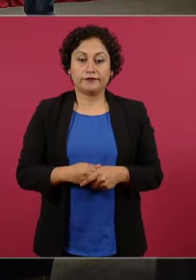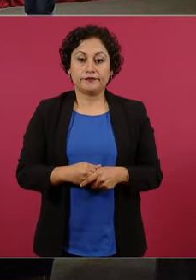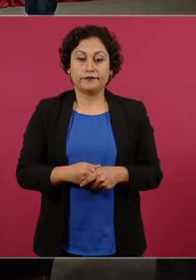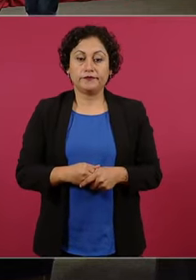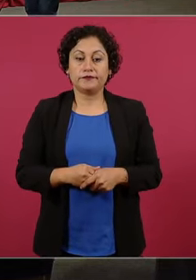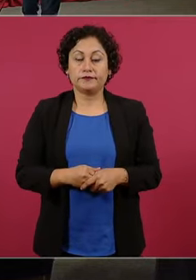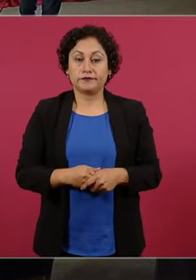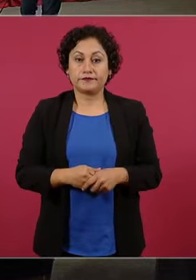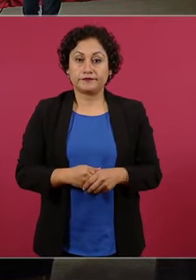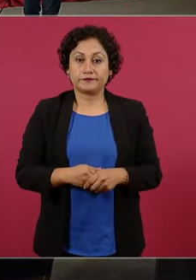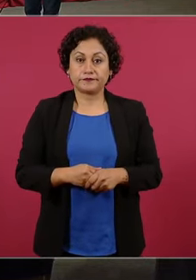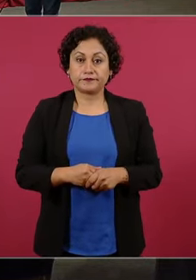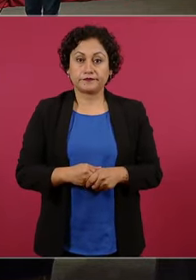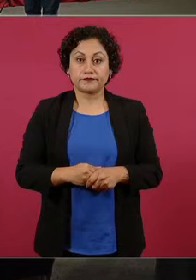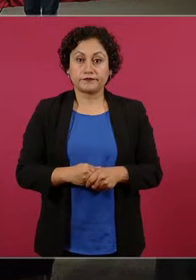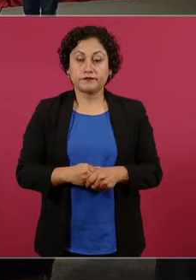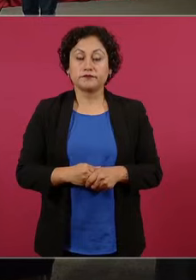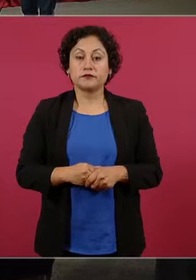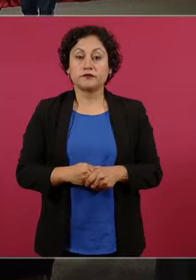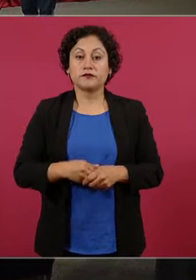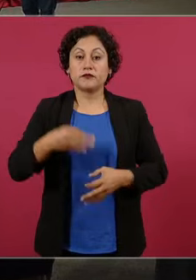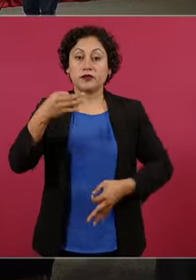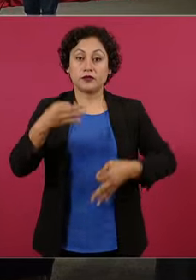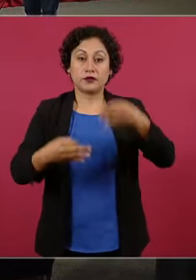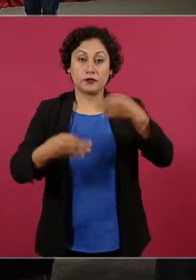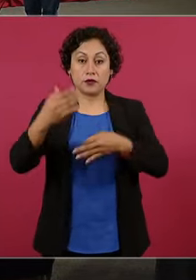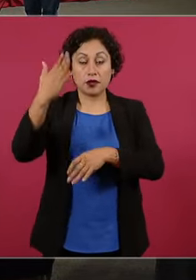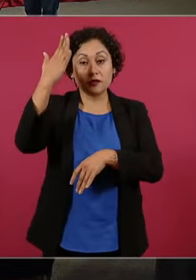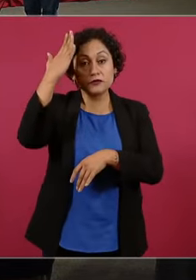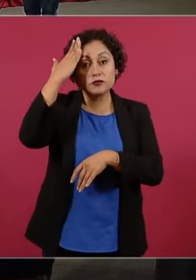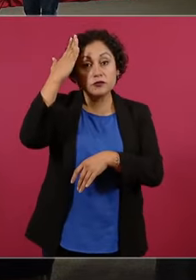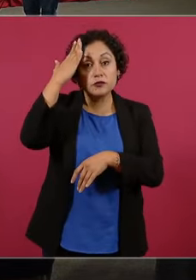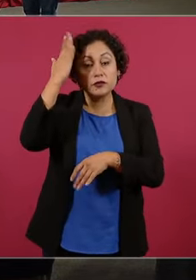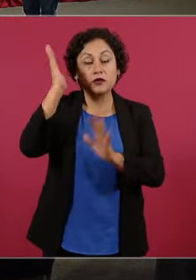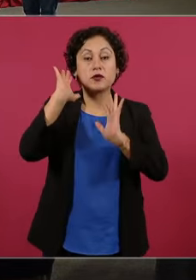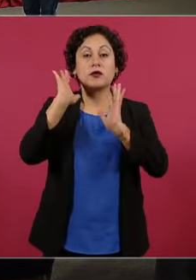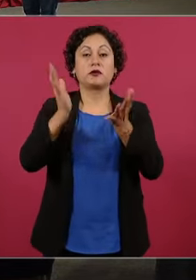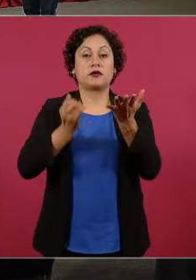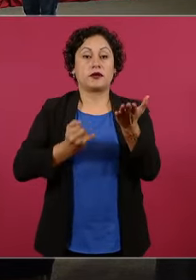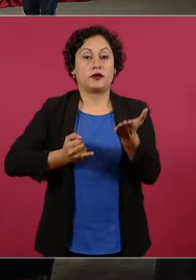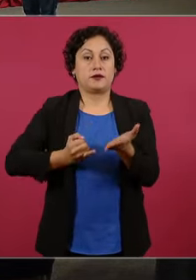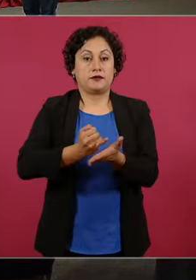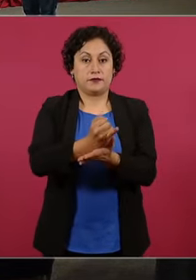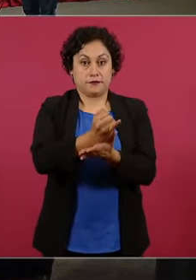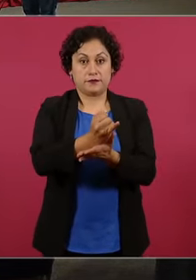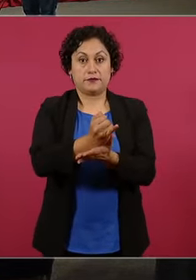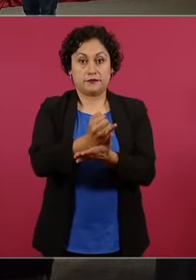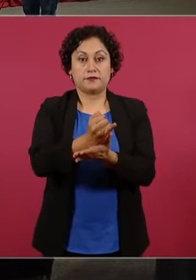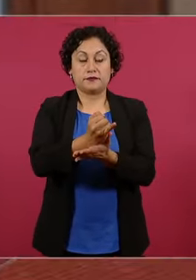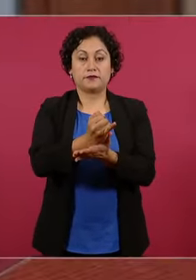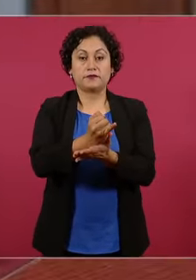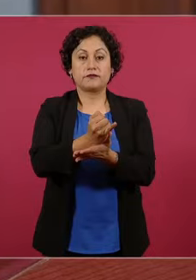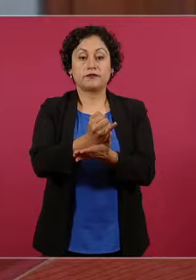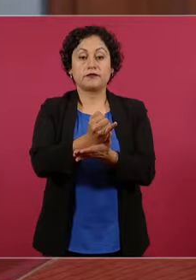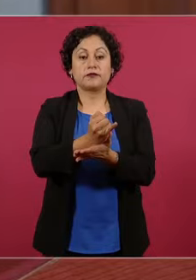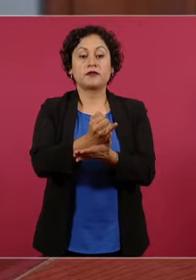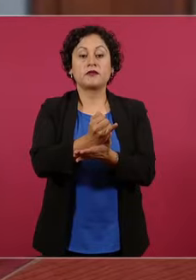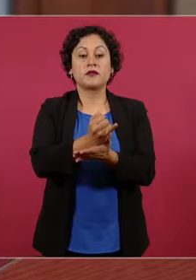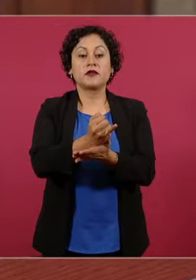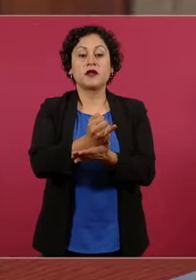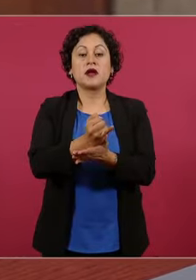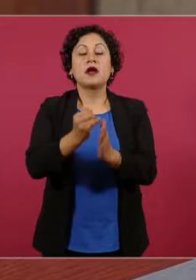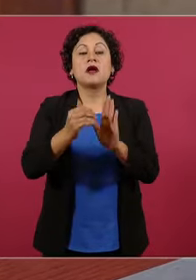La Sala Superior ha considerado que existe una transgresión al modelo de comunicación